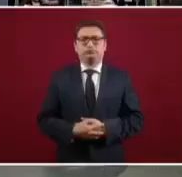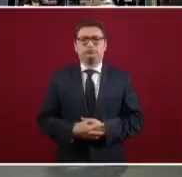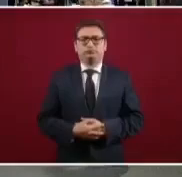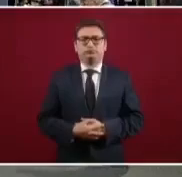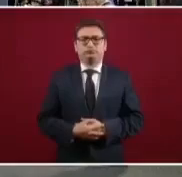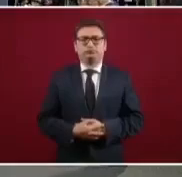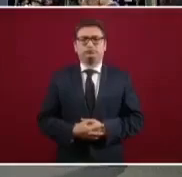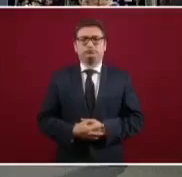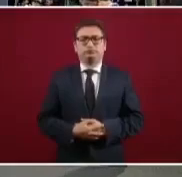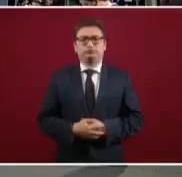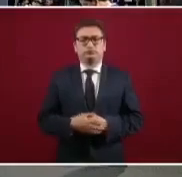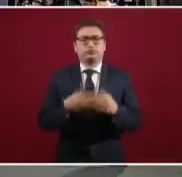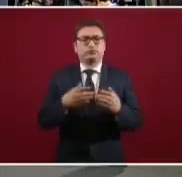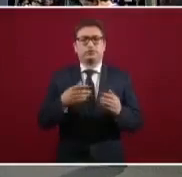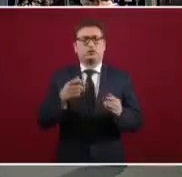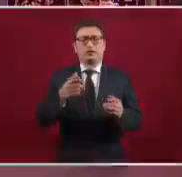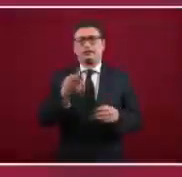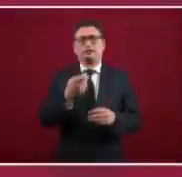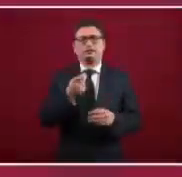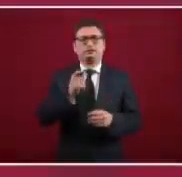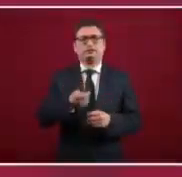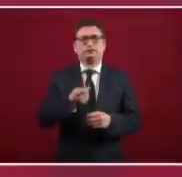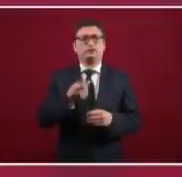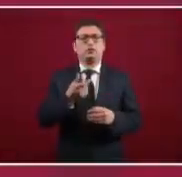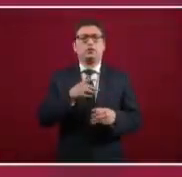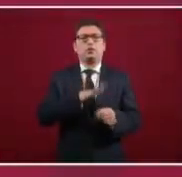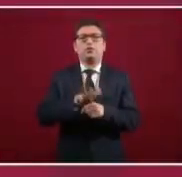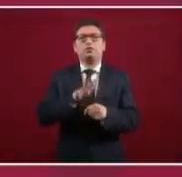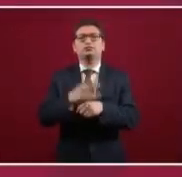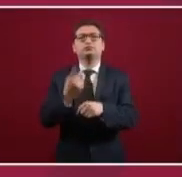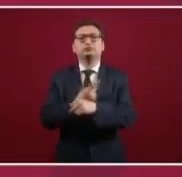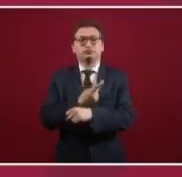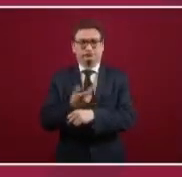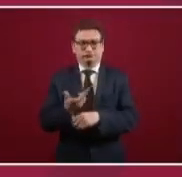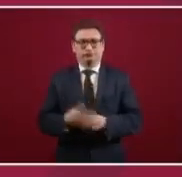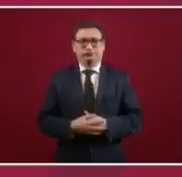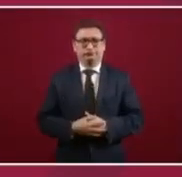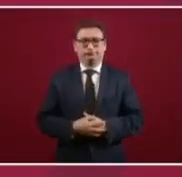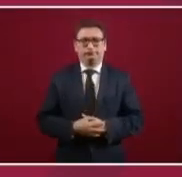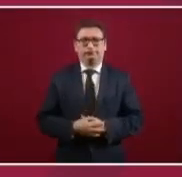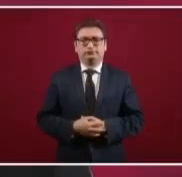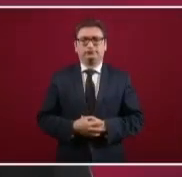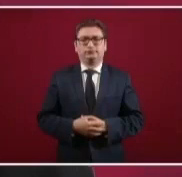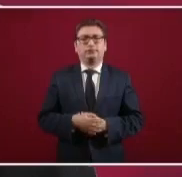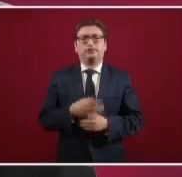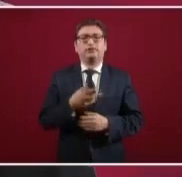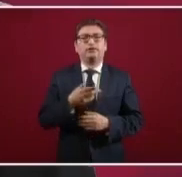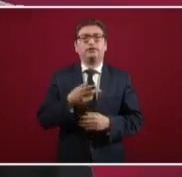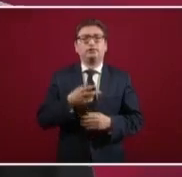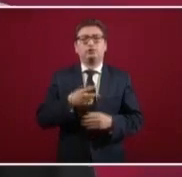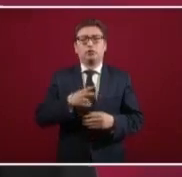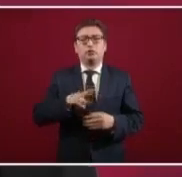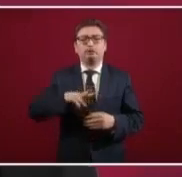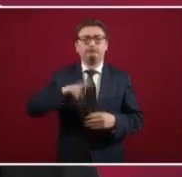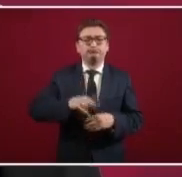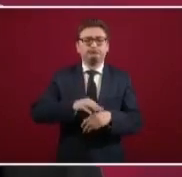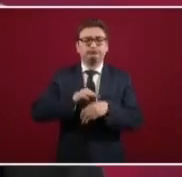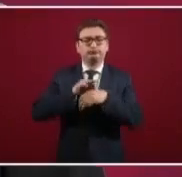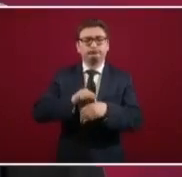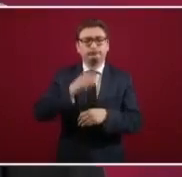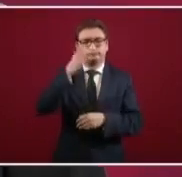o sea qué cosa es realmente lo que está sucede con hacer la realidad